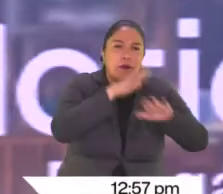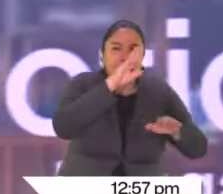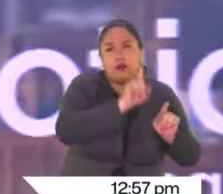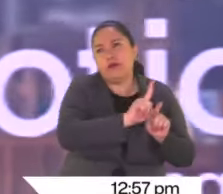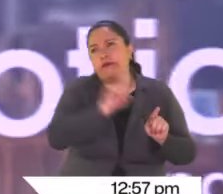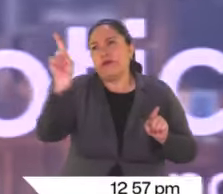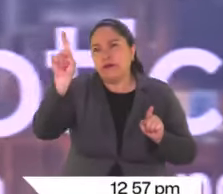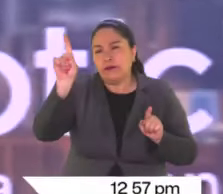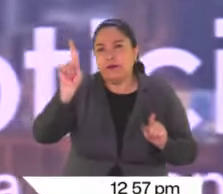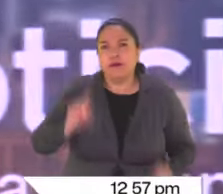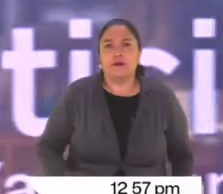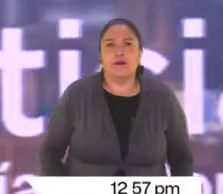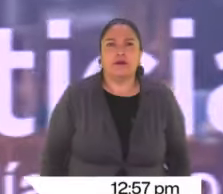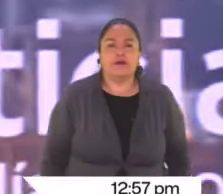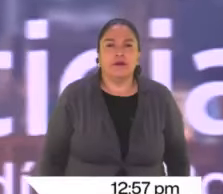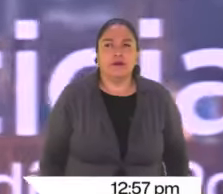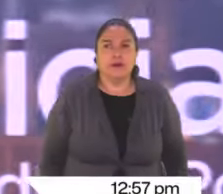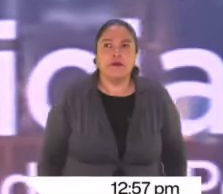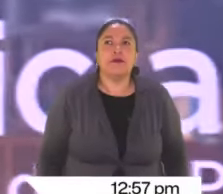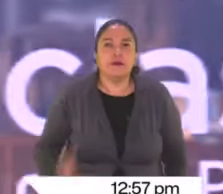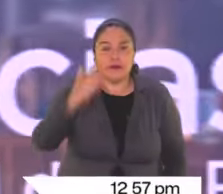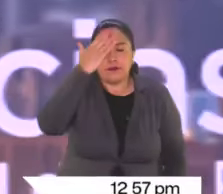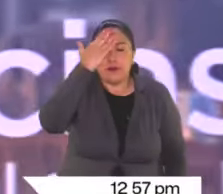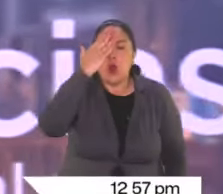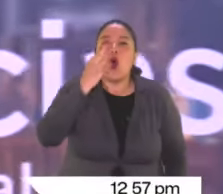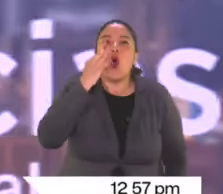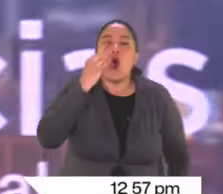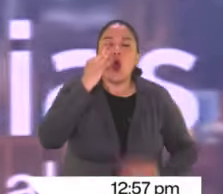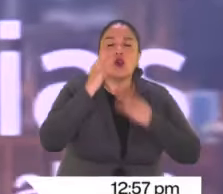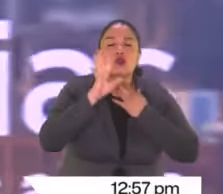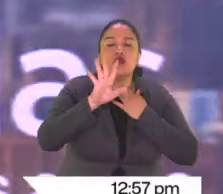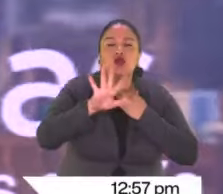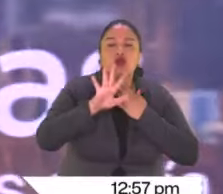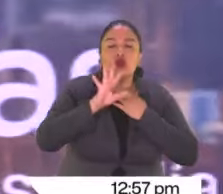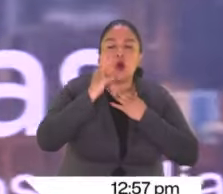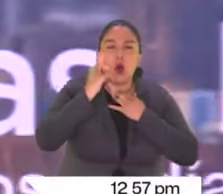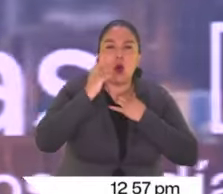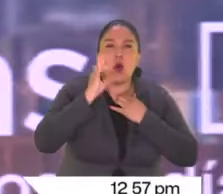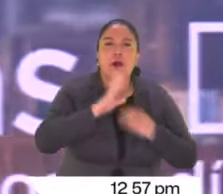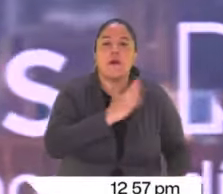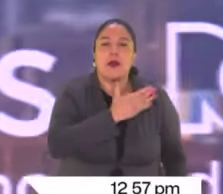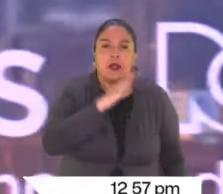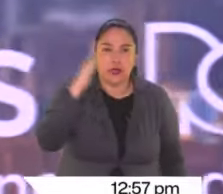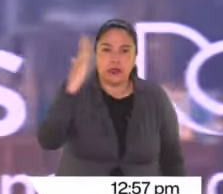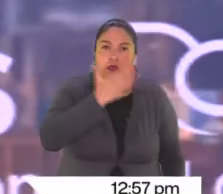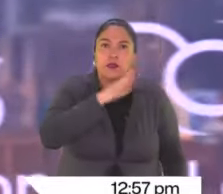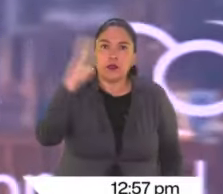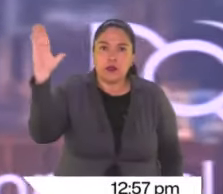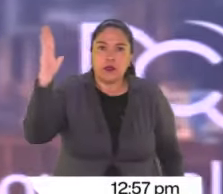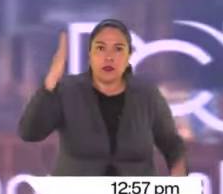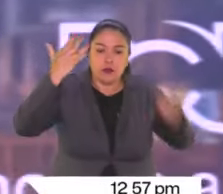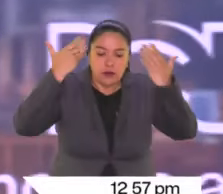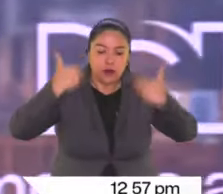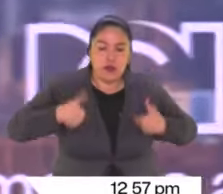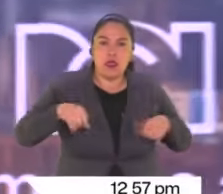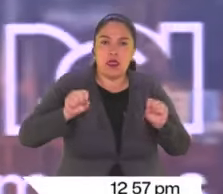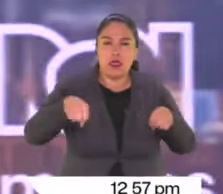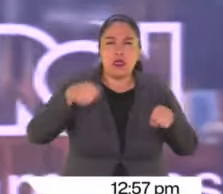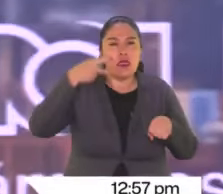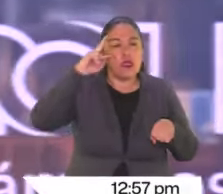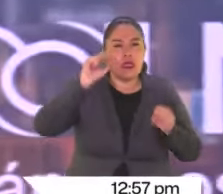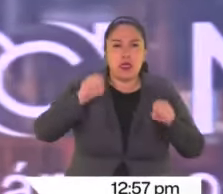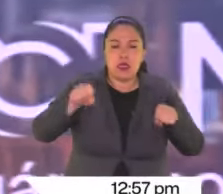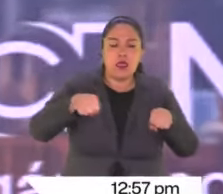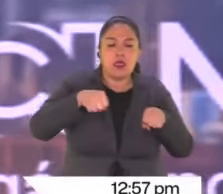Y la Fiscalía prepara la acusación para el hombre de la moto negra, un presunto abusador serial en Barranquilla que se camuflaba como mototaxista para atacar